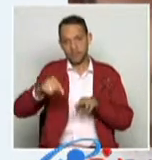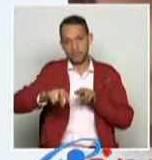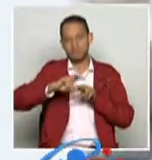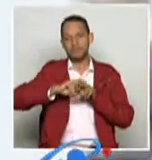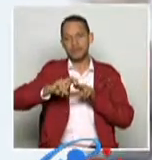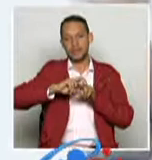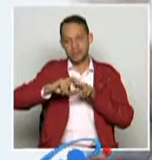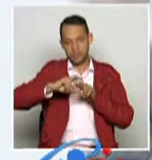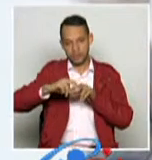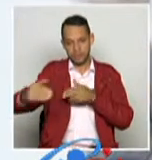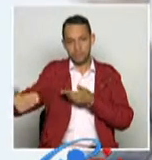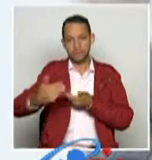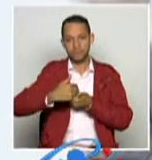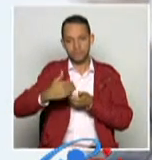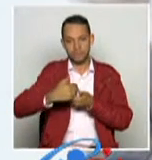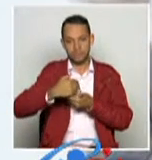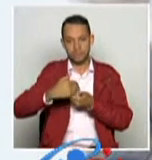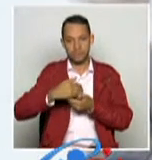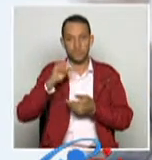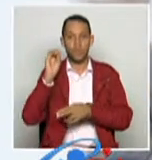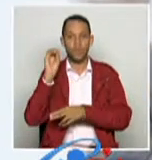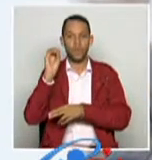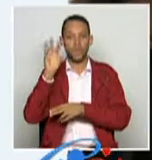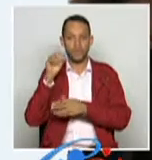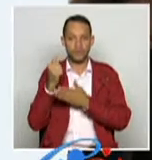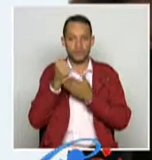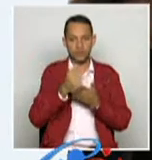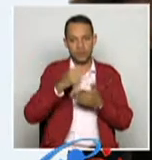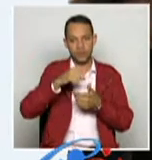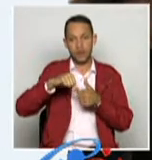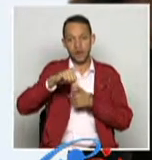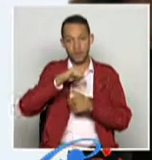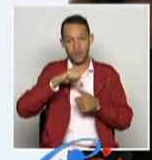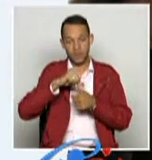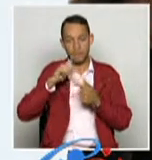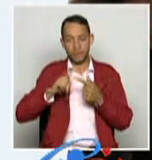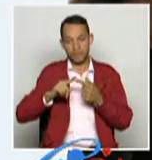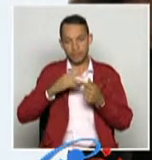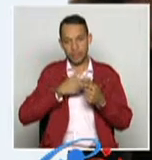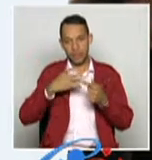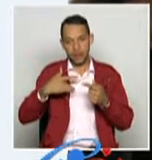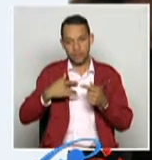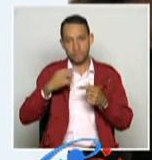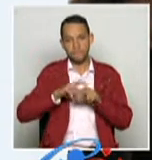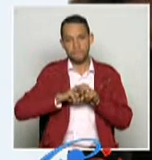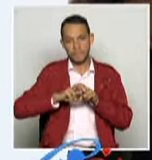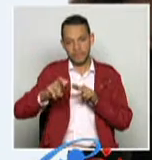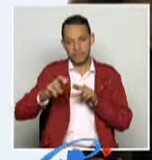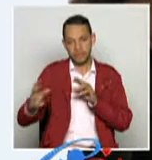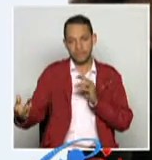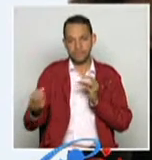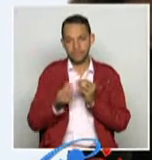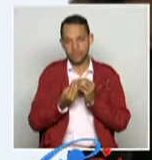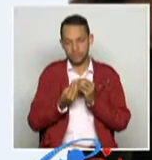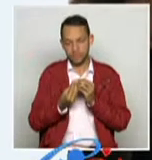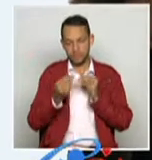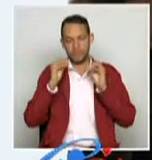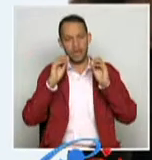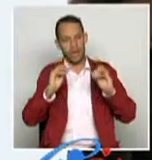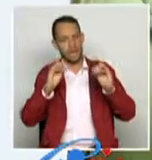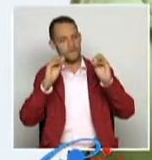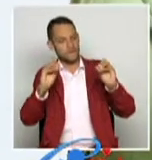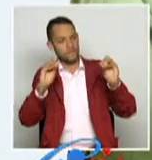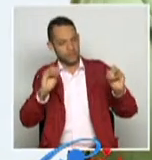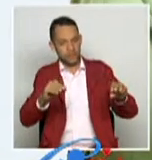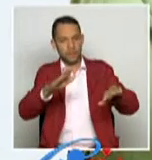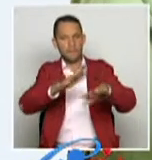de Manizales, con el respaldo del Club Rotario de Manizales y Confa Salud. Con estas entidades estamos haciendo la difusión